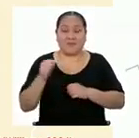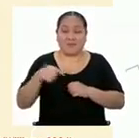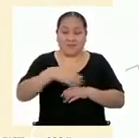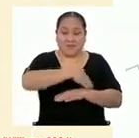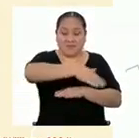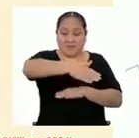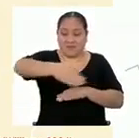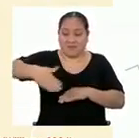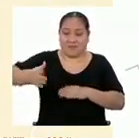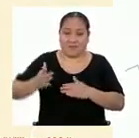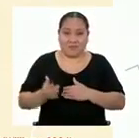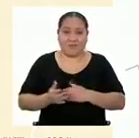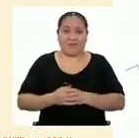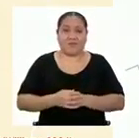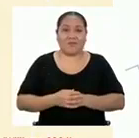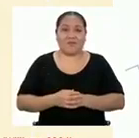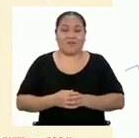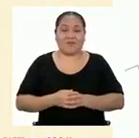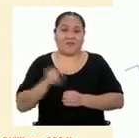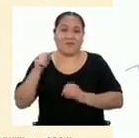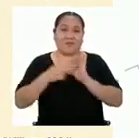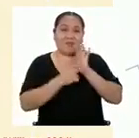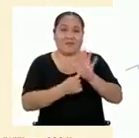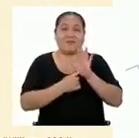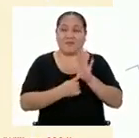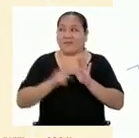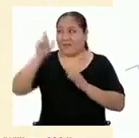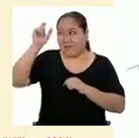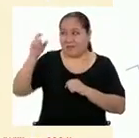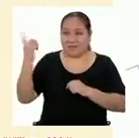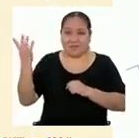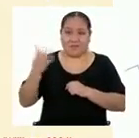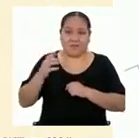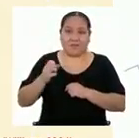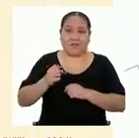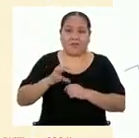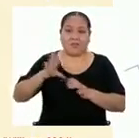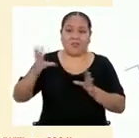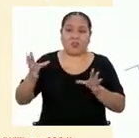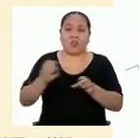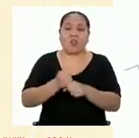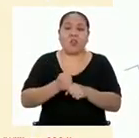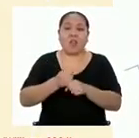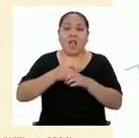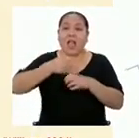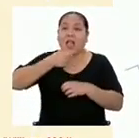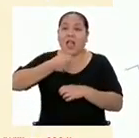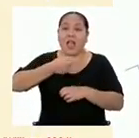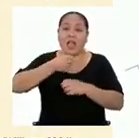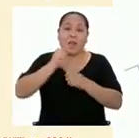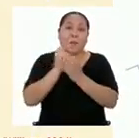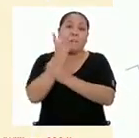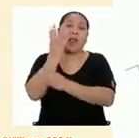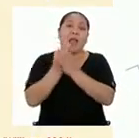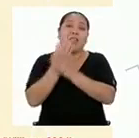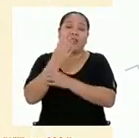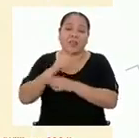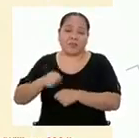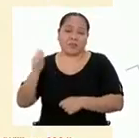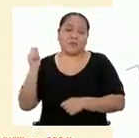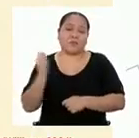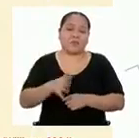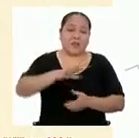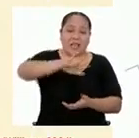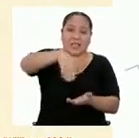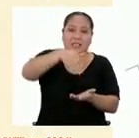pared. Para hacernos el show, nuestro anfitrión agarra un puñado de hierba fresca y lo lanza hacia el centro del